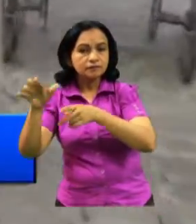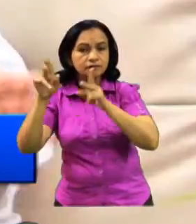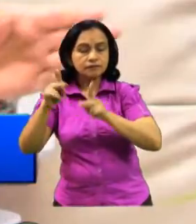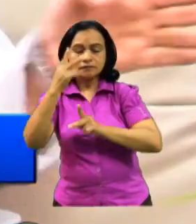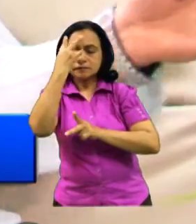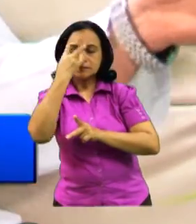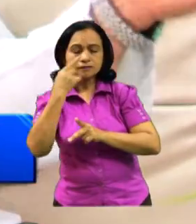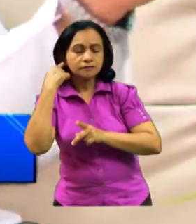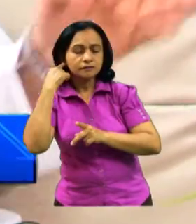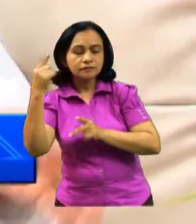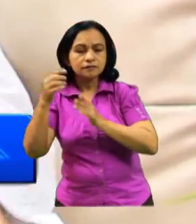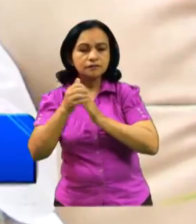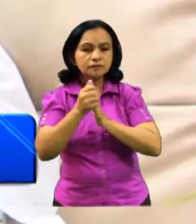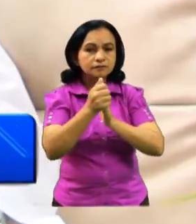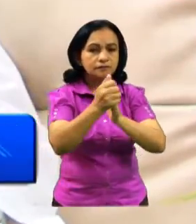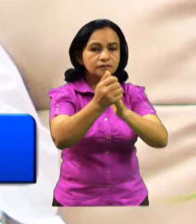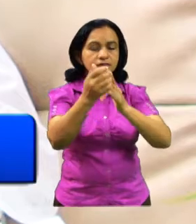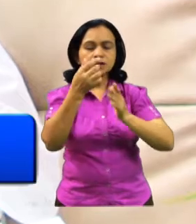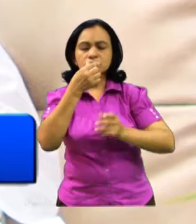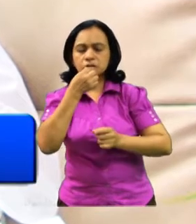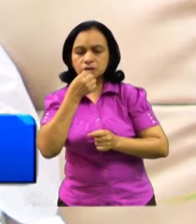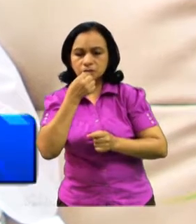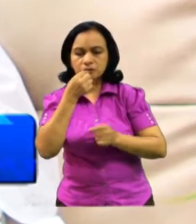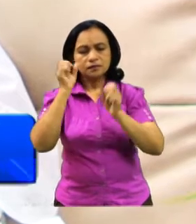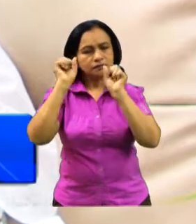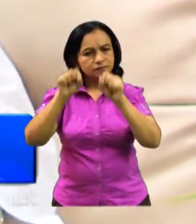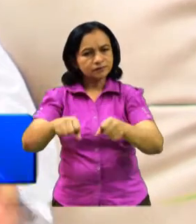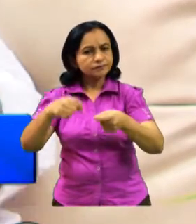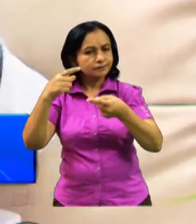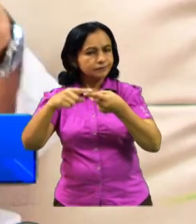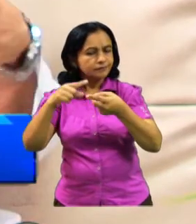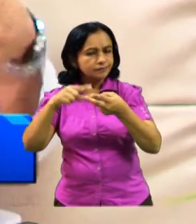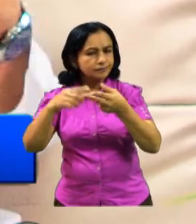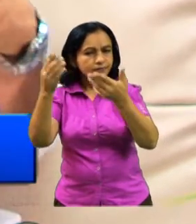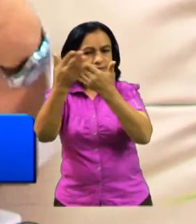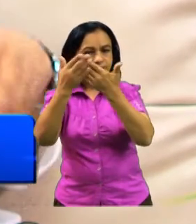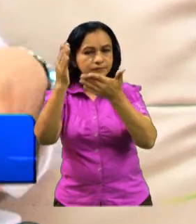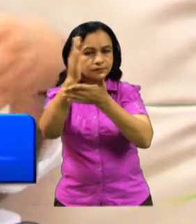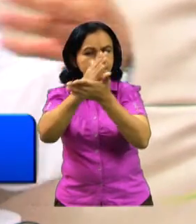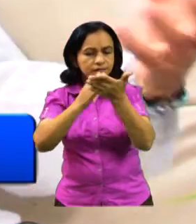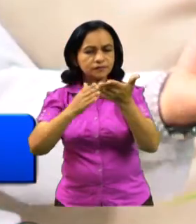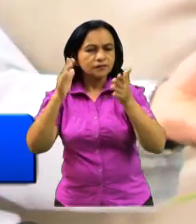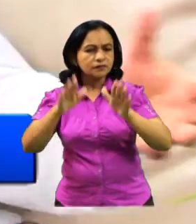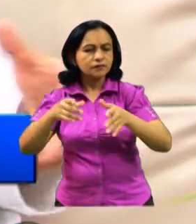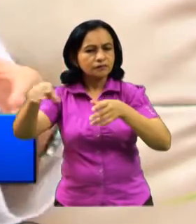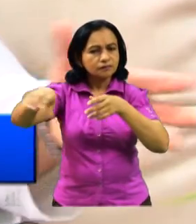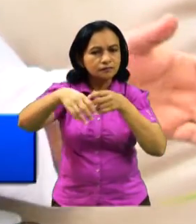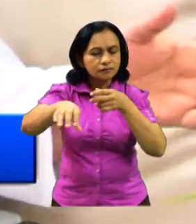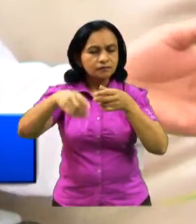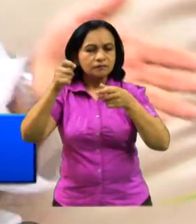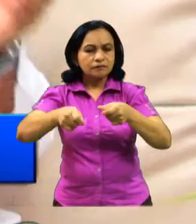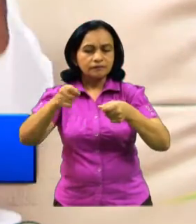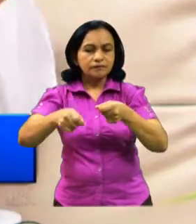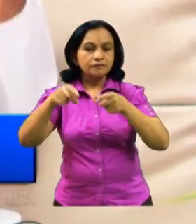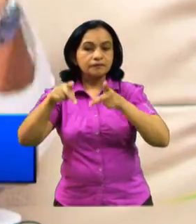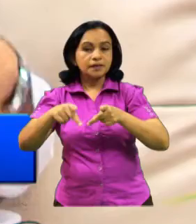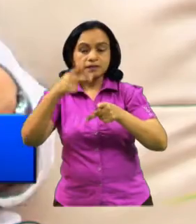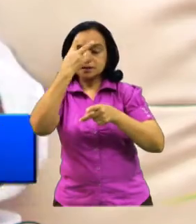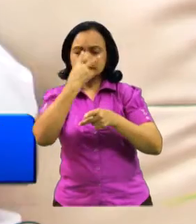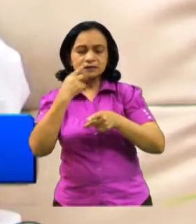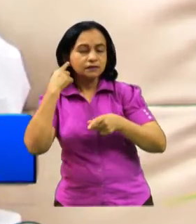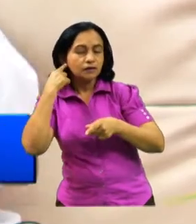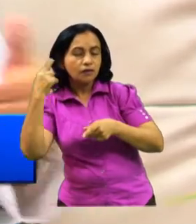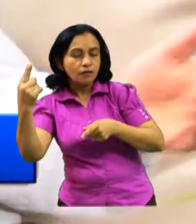visual pueda guiarse. Por ejemplo, pueden usar pitos, ¿verdad? Pueden usar algunas herramientas que hagan bulla como campanas, latas, ¿verdad? Para que la persona